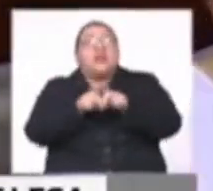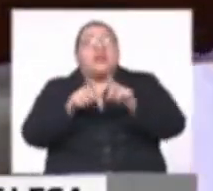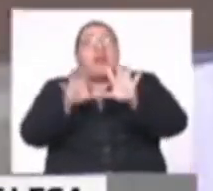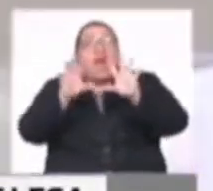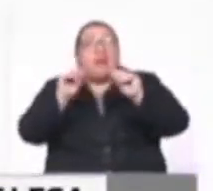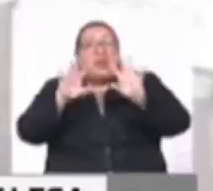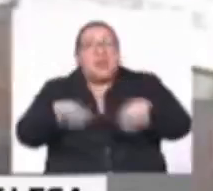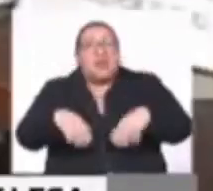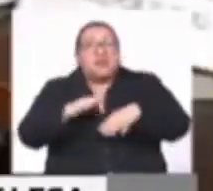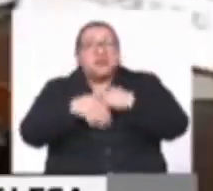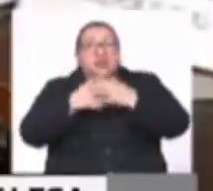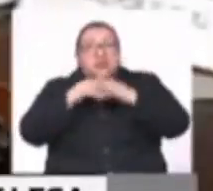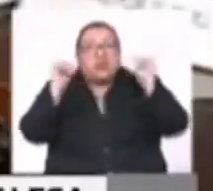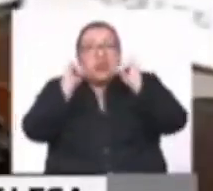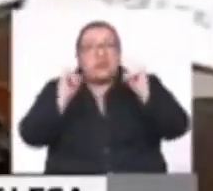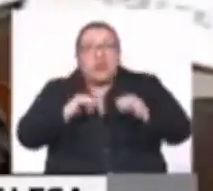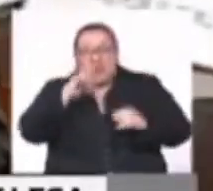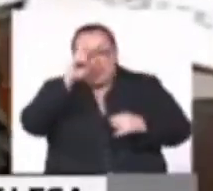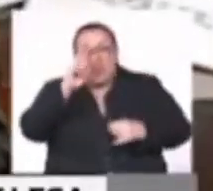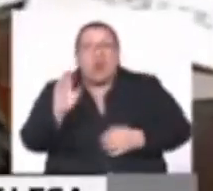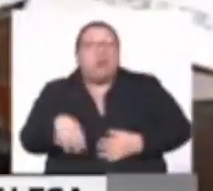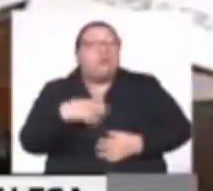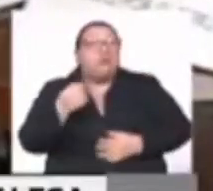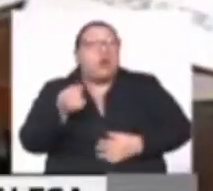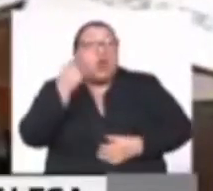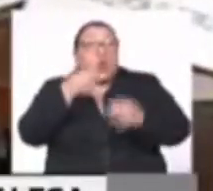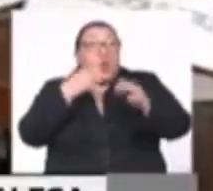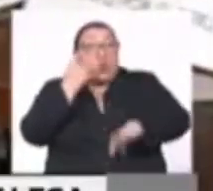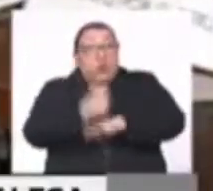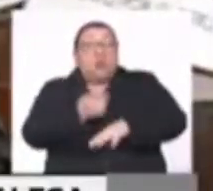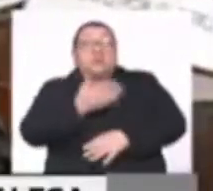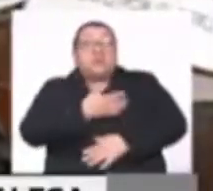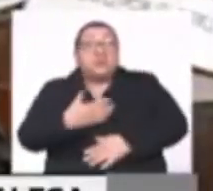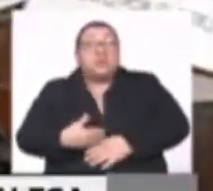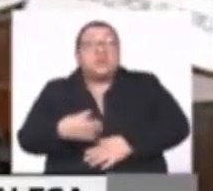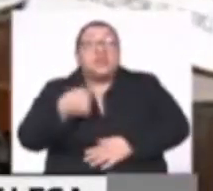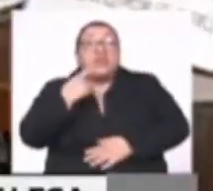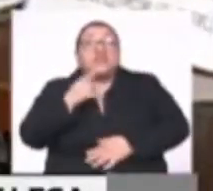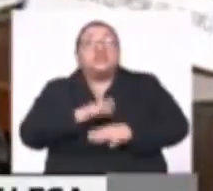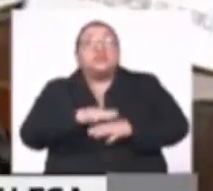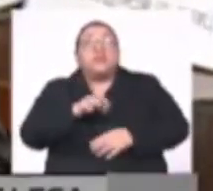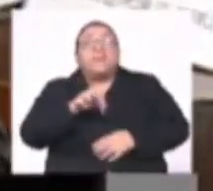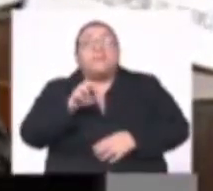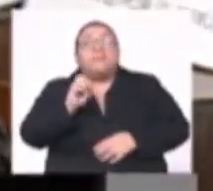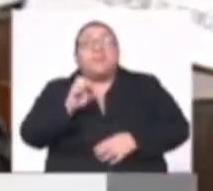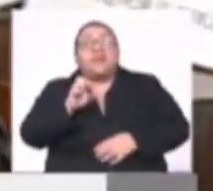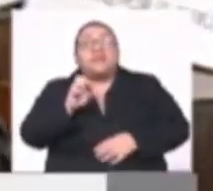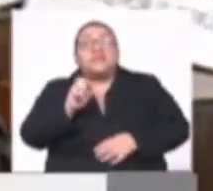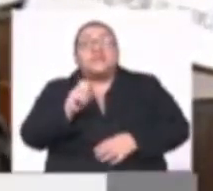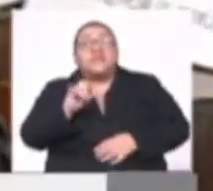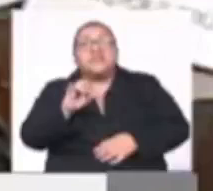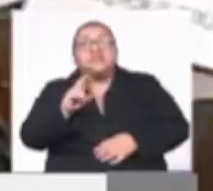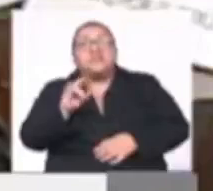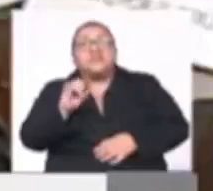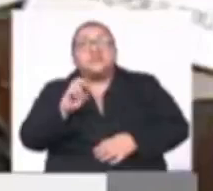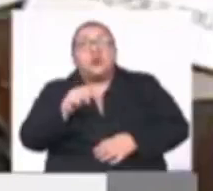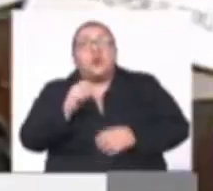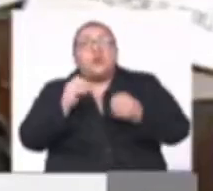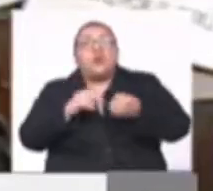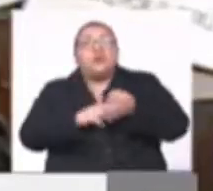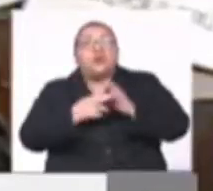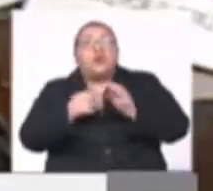el país. Porque lo que se busca, presidente, es la prescripción de los procesos, cualquiera sea su